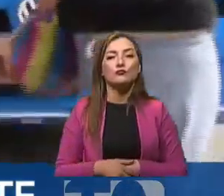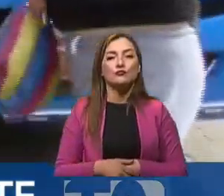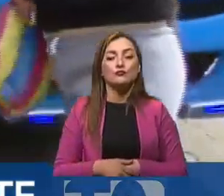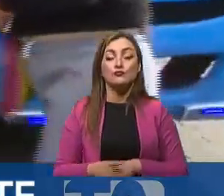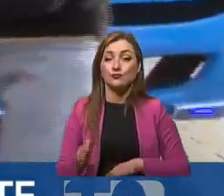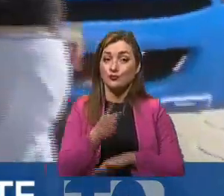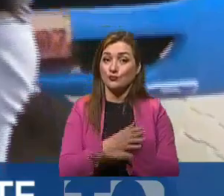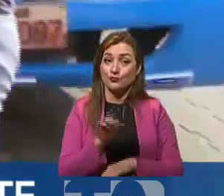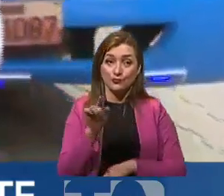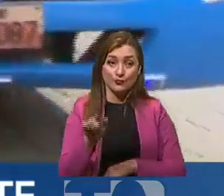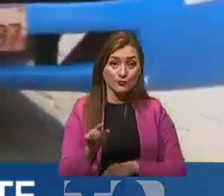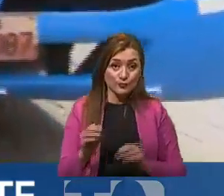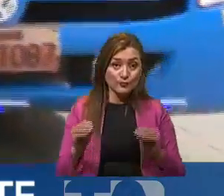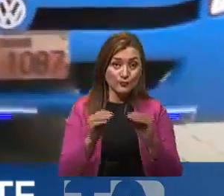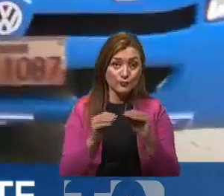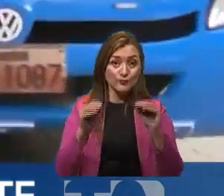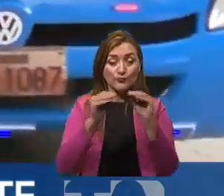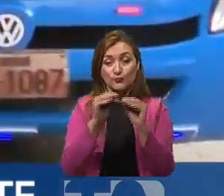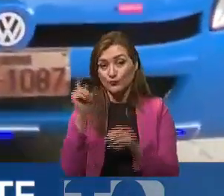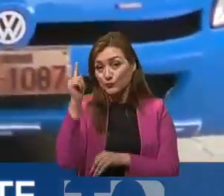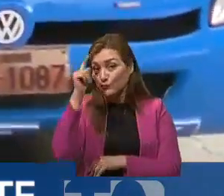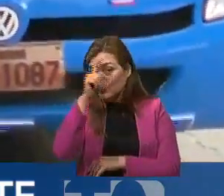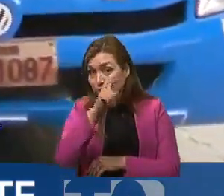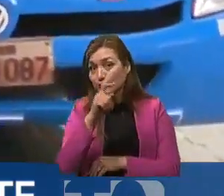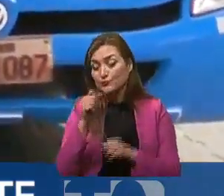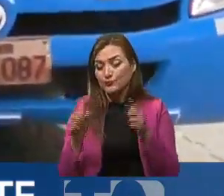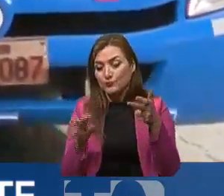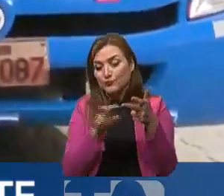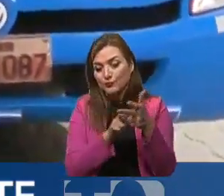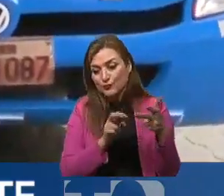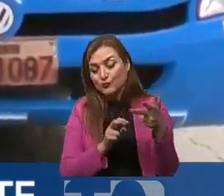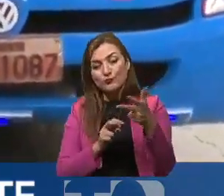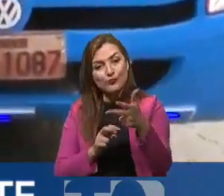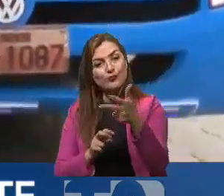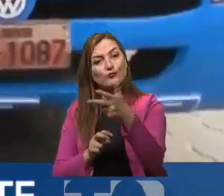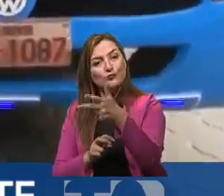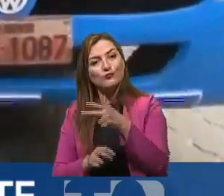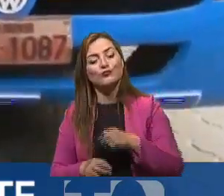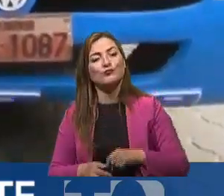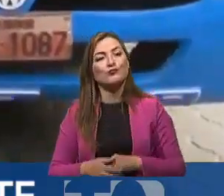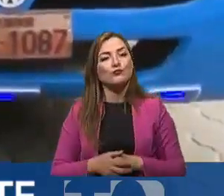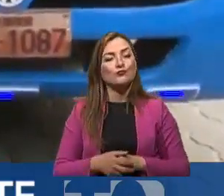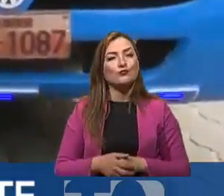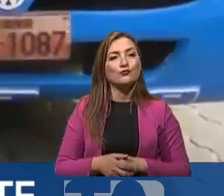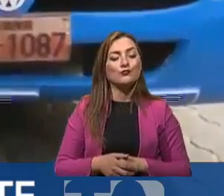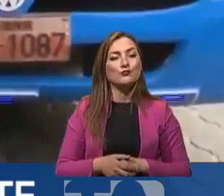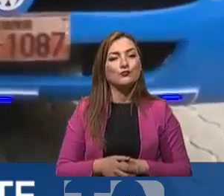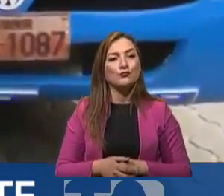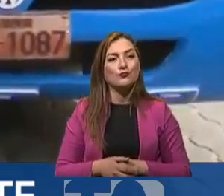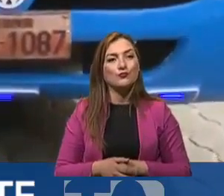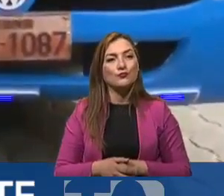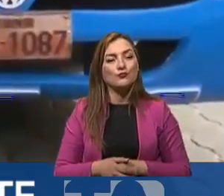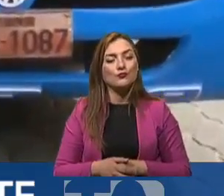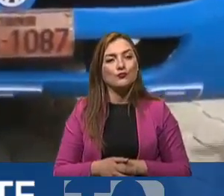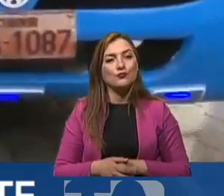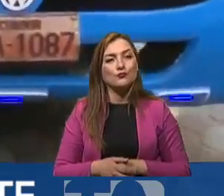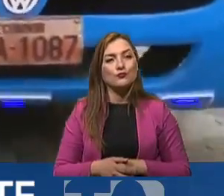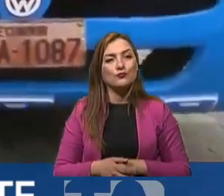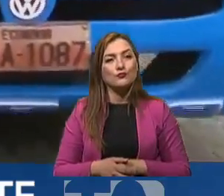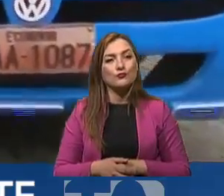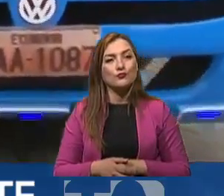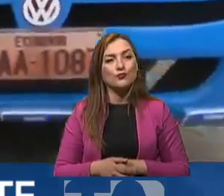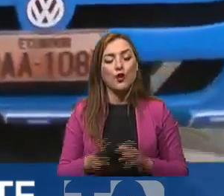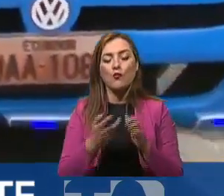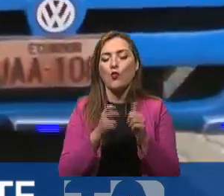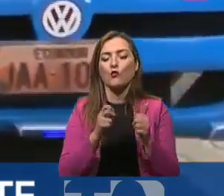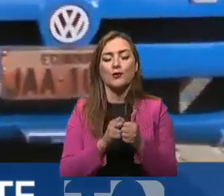antes tenían muchísima dificultad para transportarse, para trasladarse, debido a que no tenían unidades que